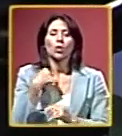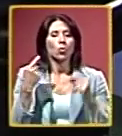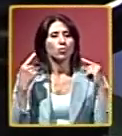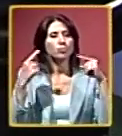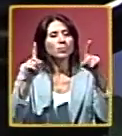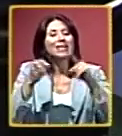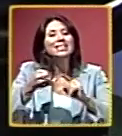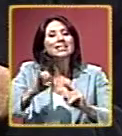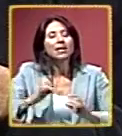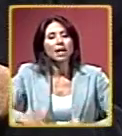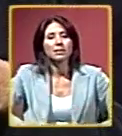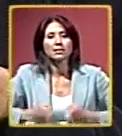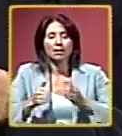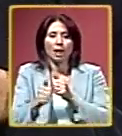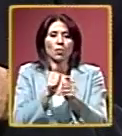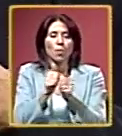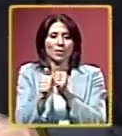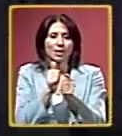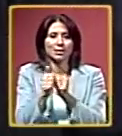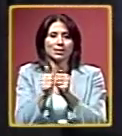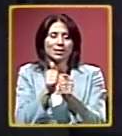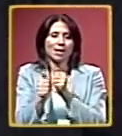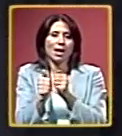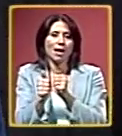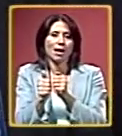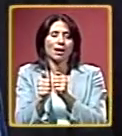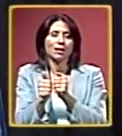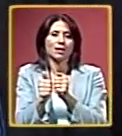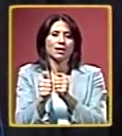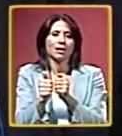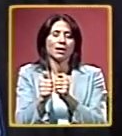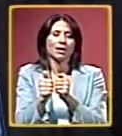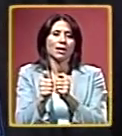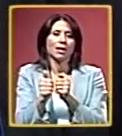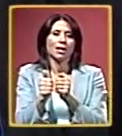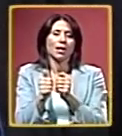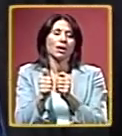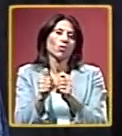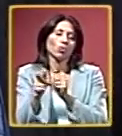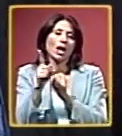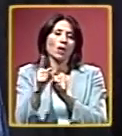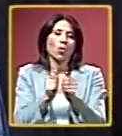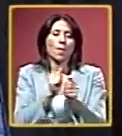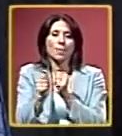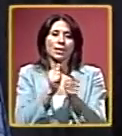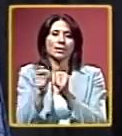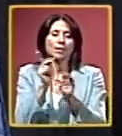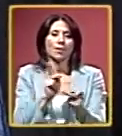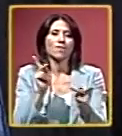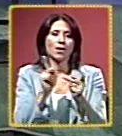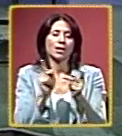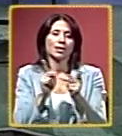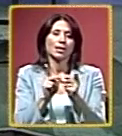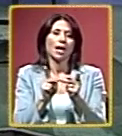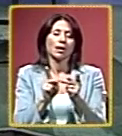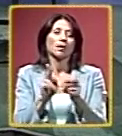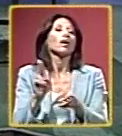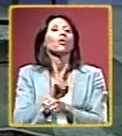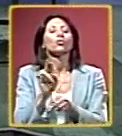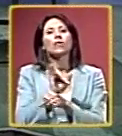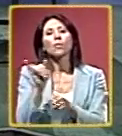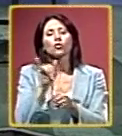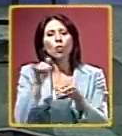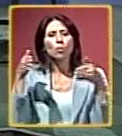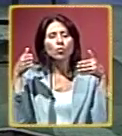hubiera una competencia, con la competencia perfecta de la que usamos como punto de referencia